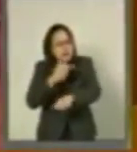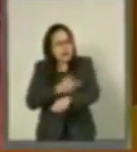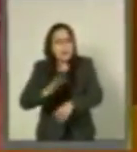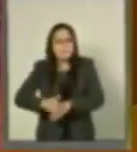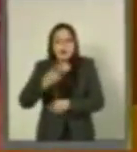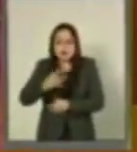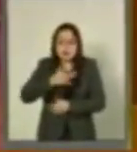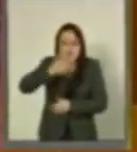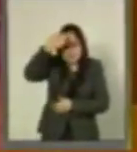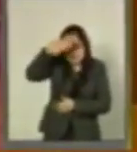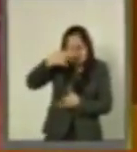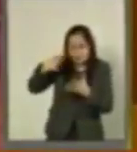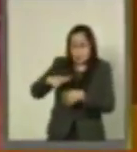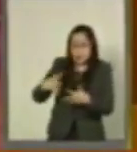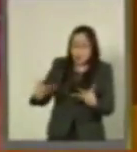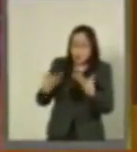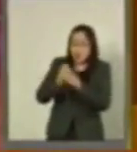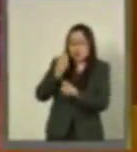la coordinación.